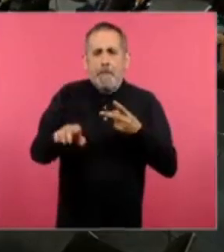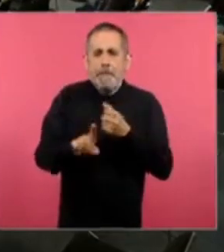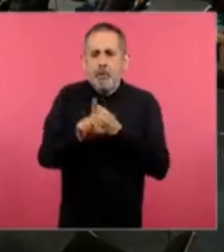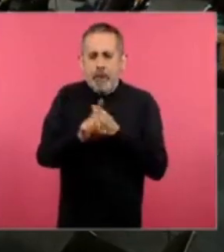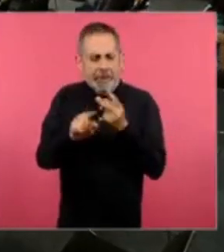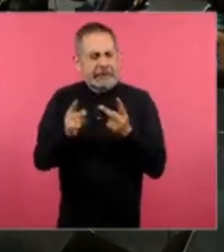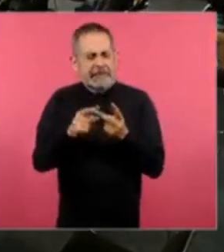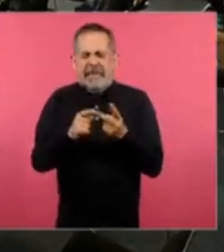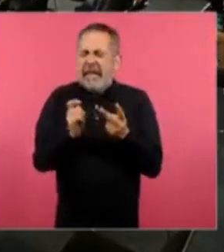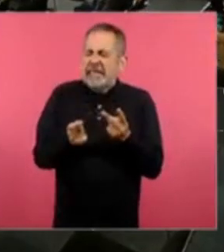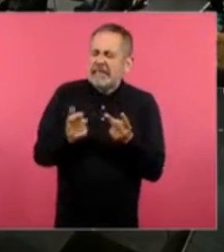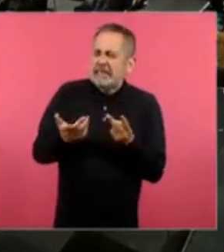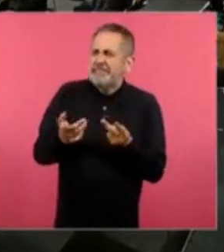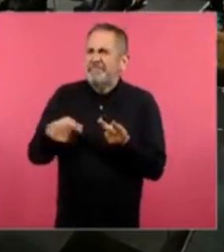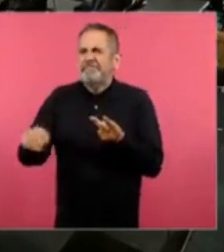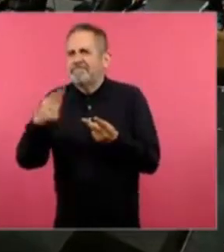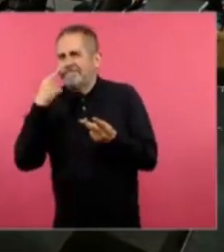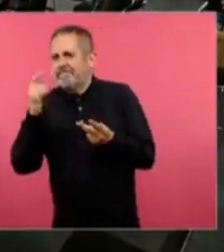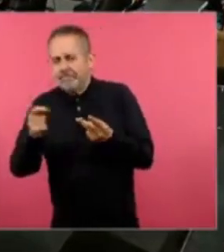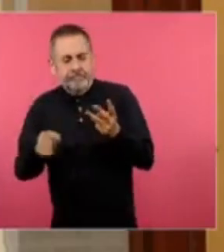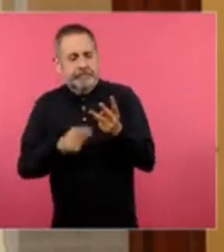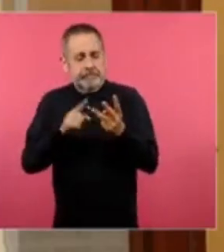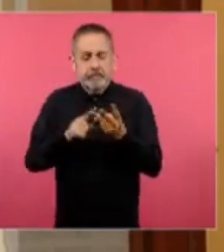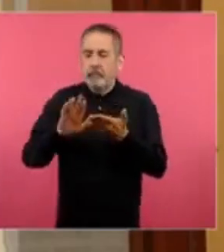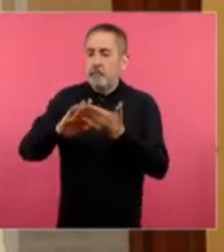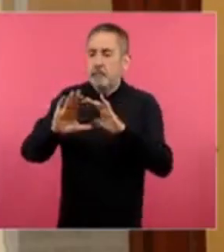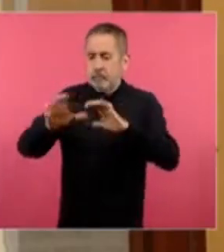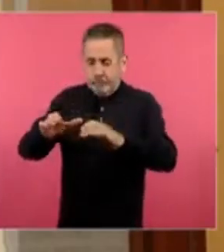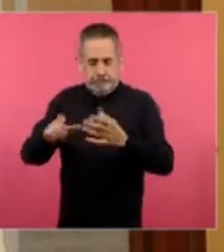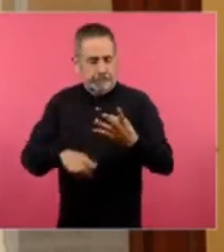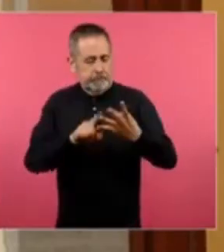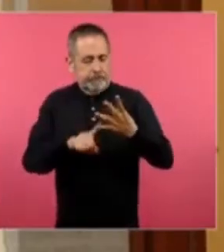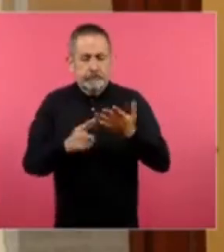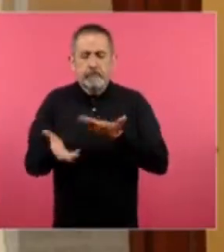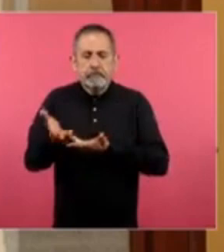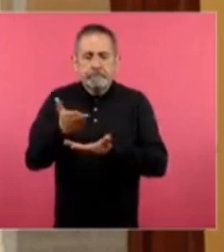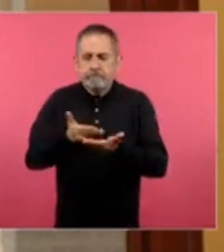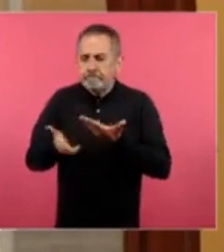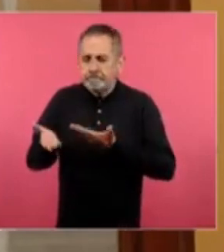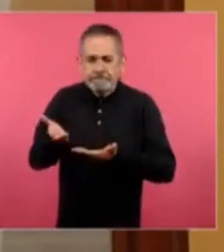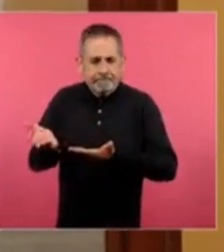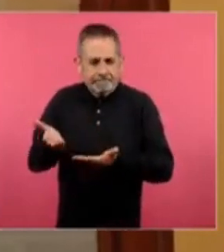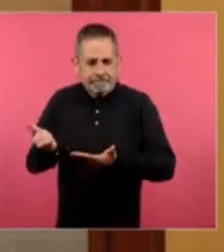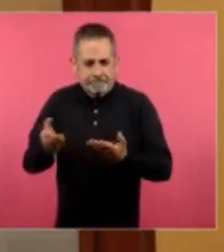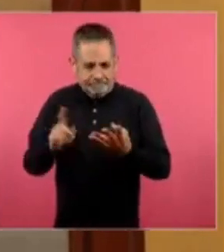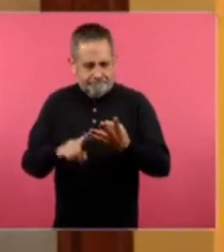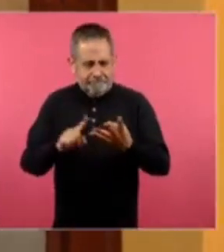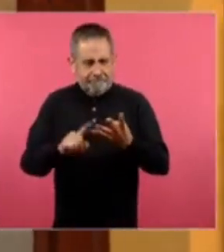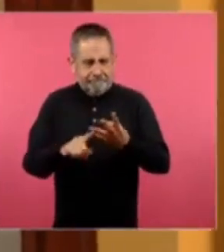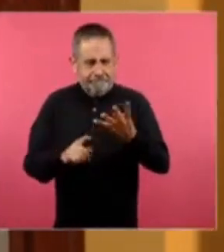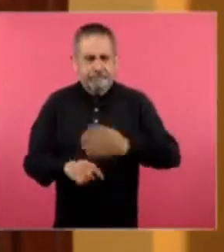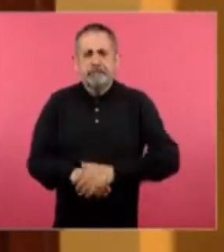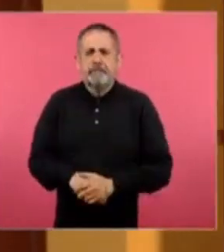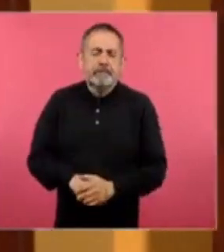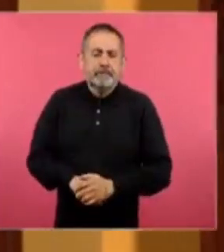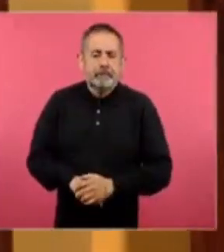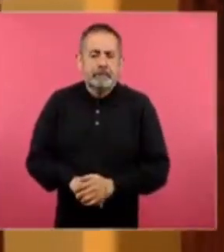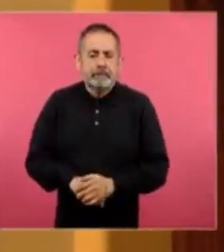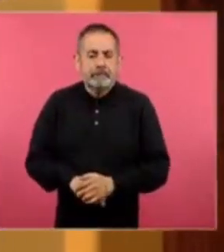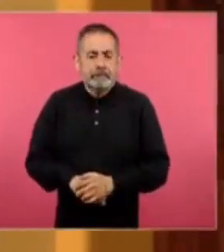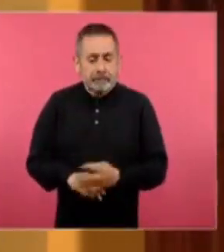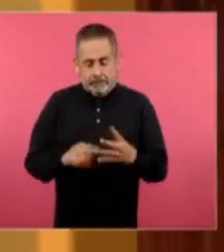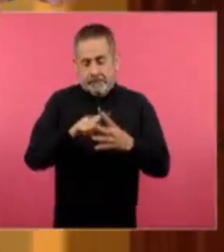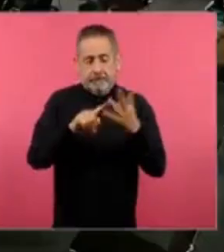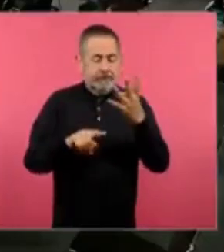en comunitarios y el aprendizaje basado en servicio. Ahorita vamos a ser más explícitos en esa parte. Y algo